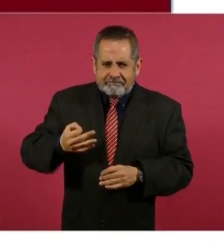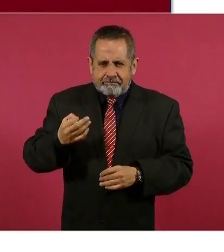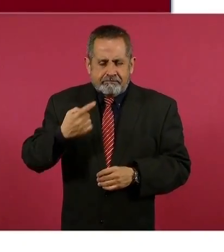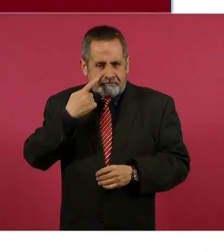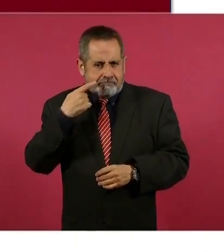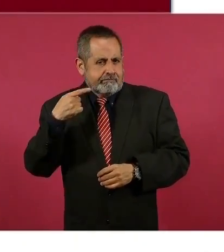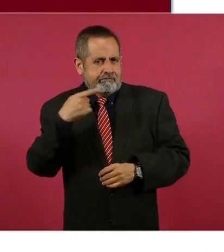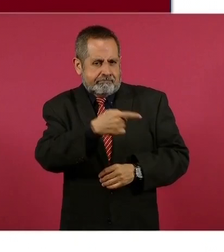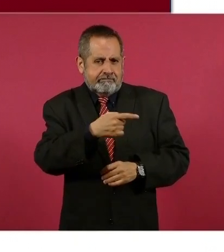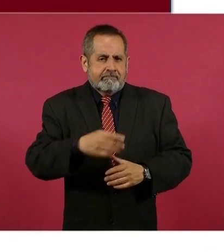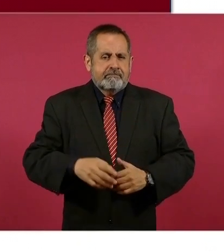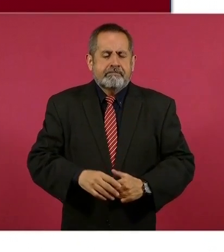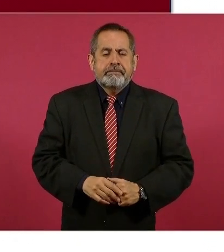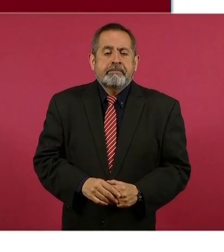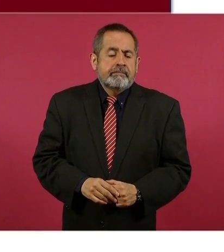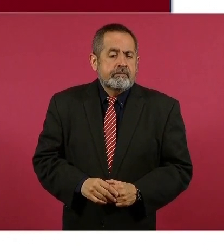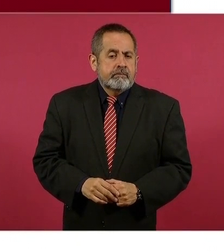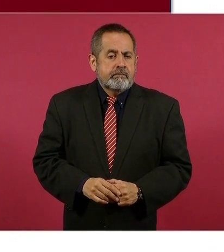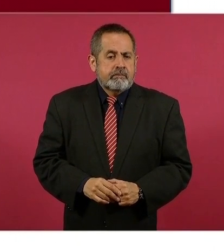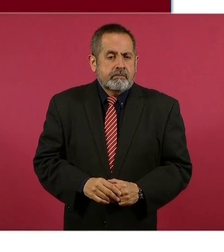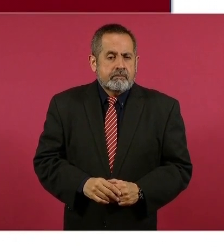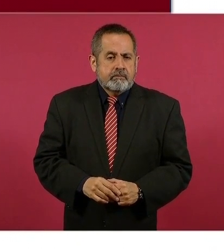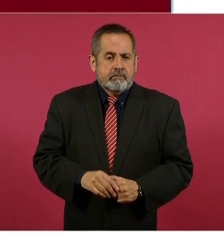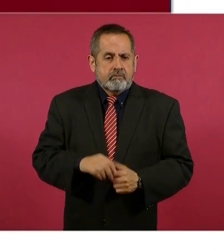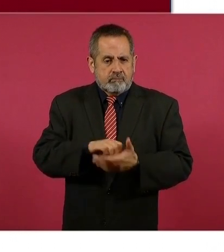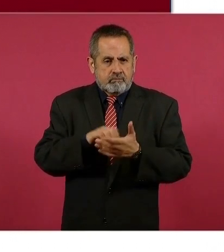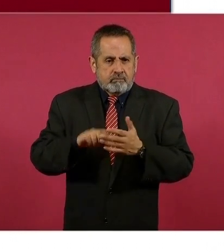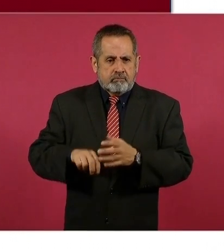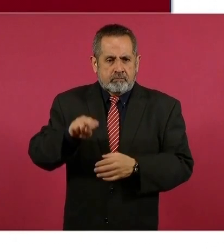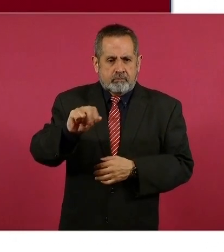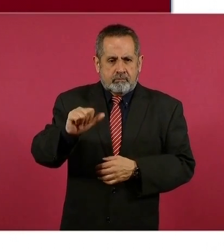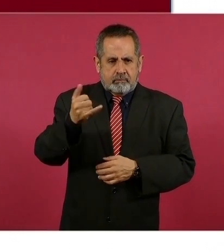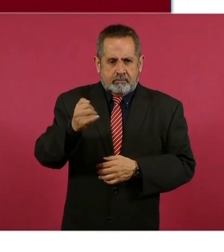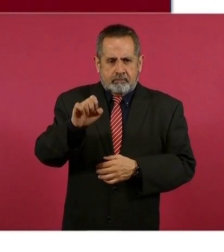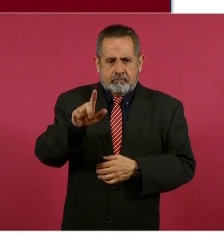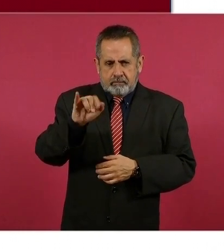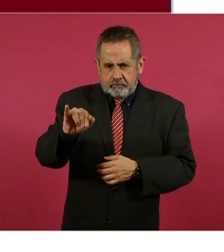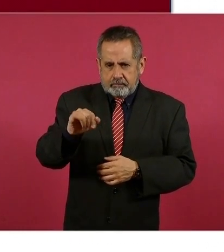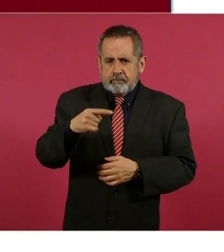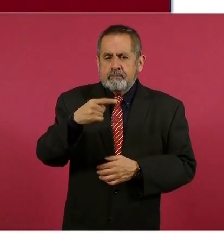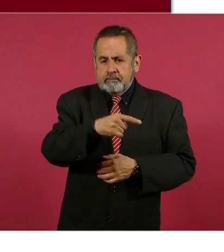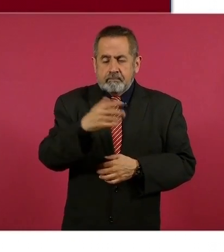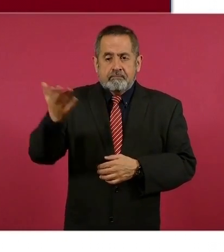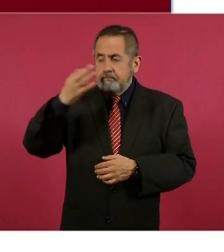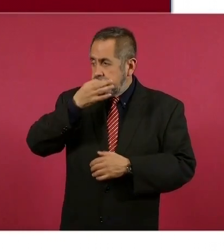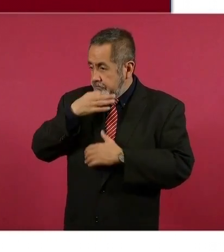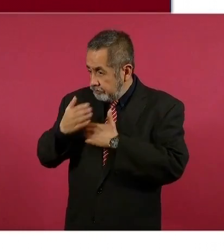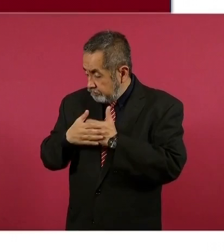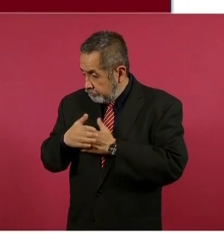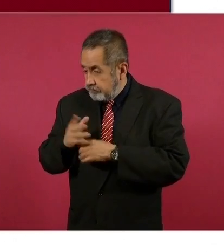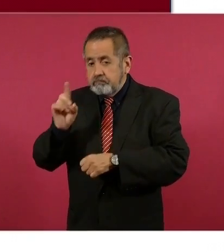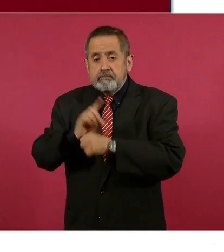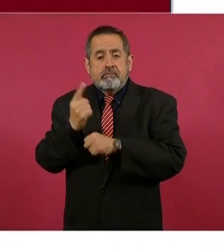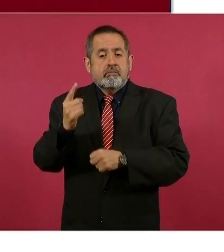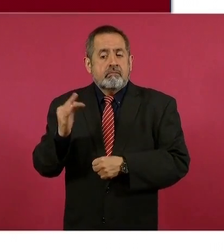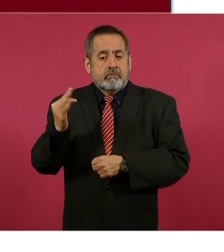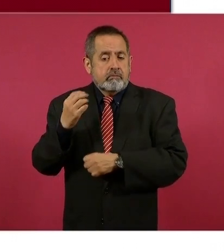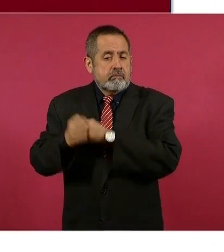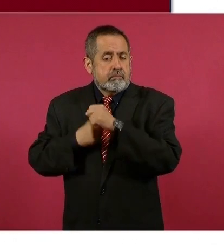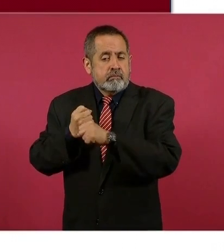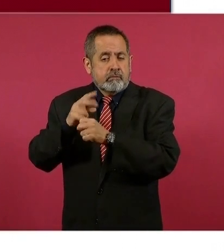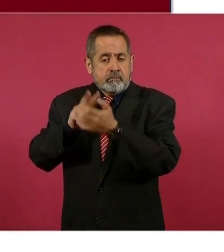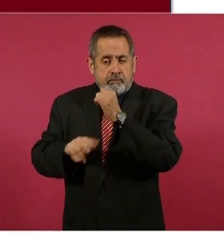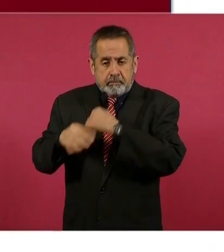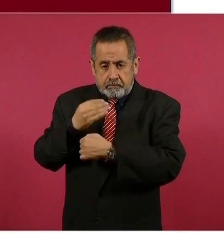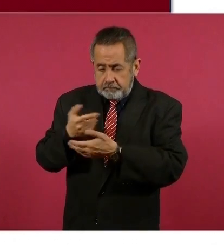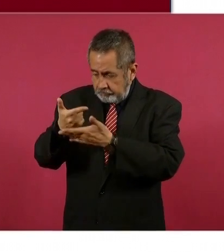tener la prueba de vida. Tenemos a Nayeli. A Nayeli, ella fue reportada el 1 de febrero de 2014